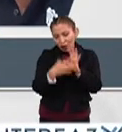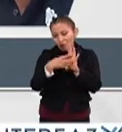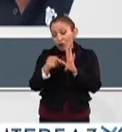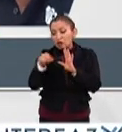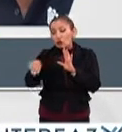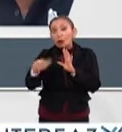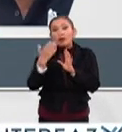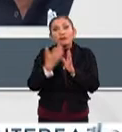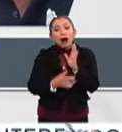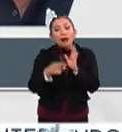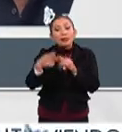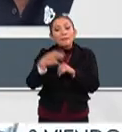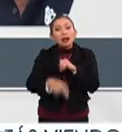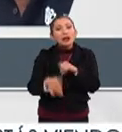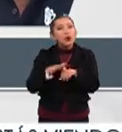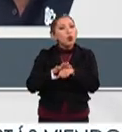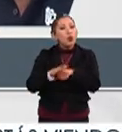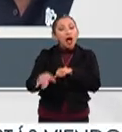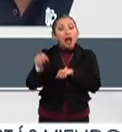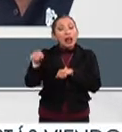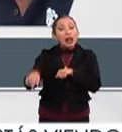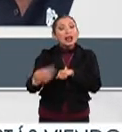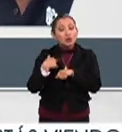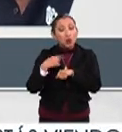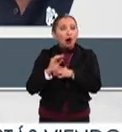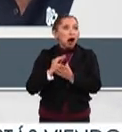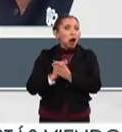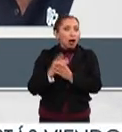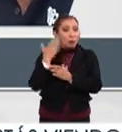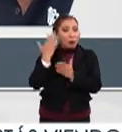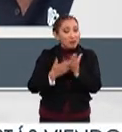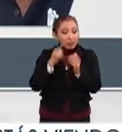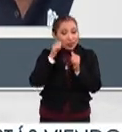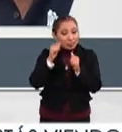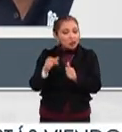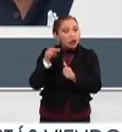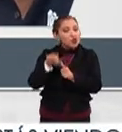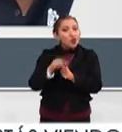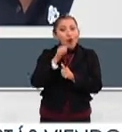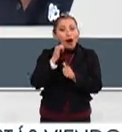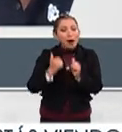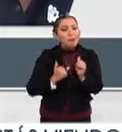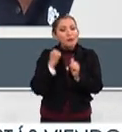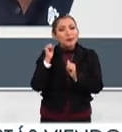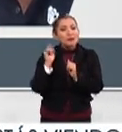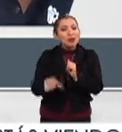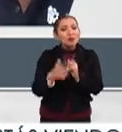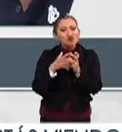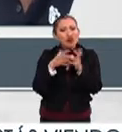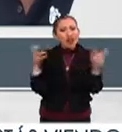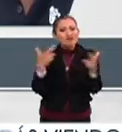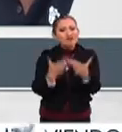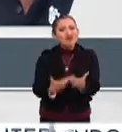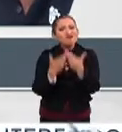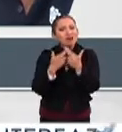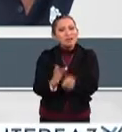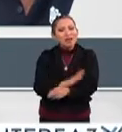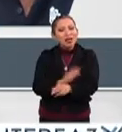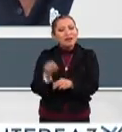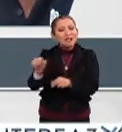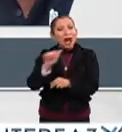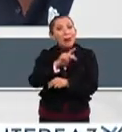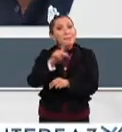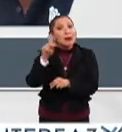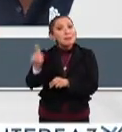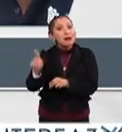que estoy dejando, el riesgo es de lado, que estoy dejando como riesgo es que no aprovecho la gran cantidad de ventajas que